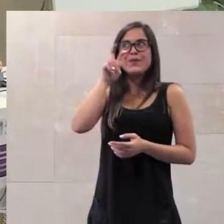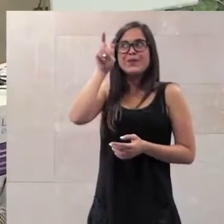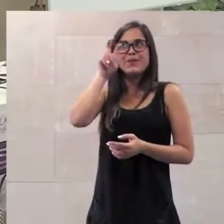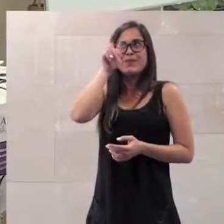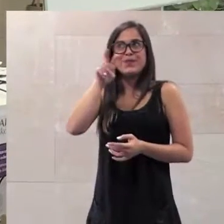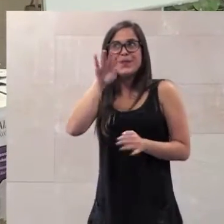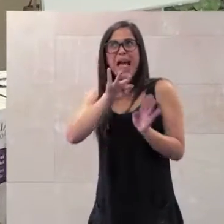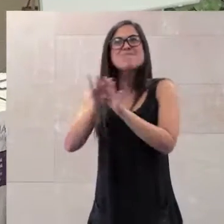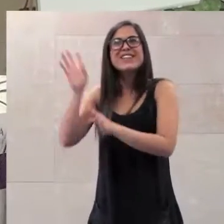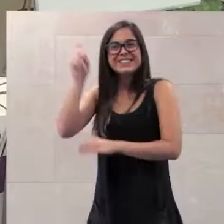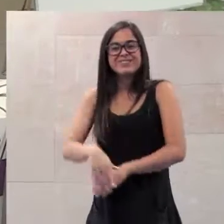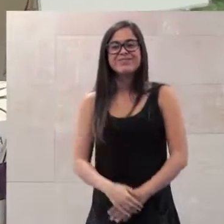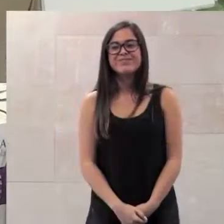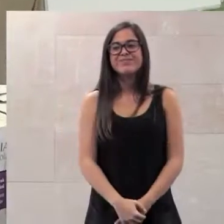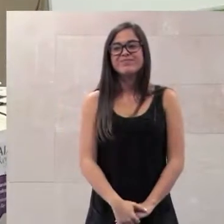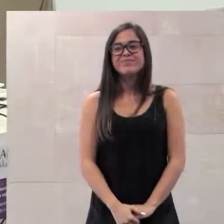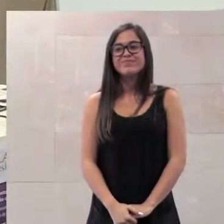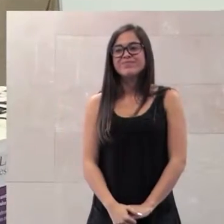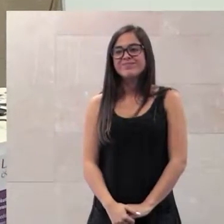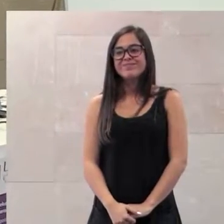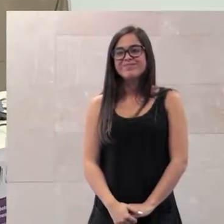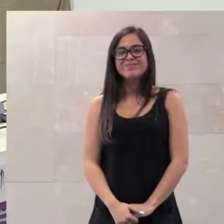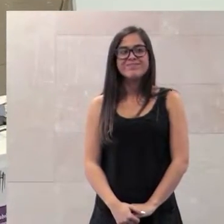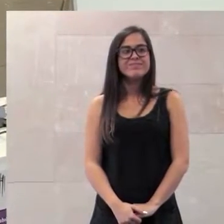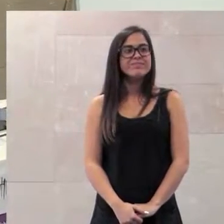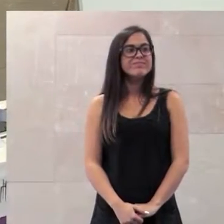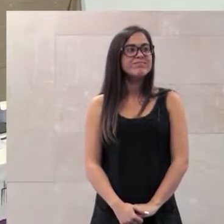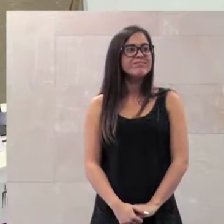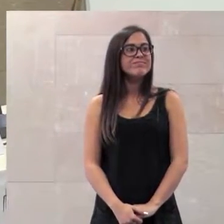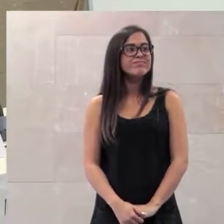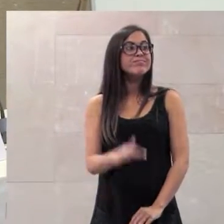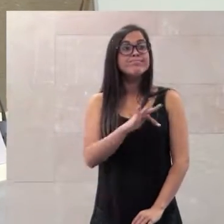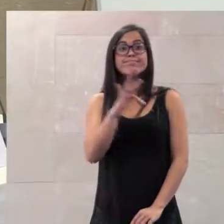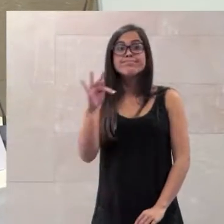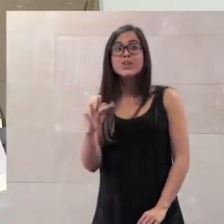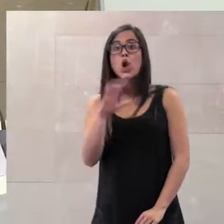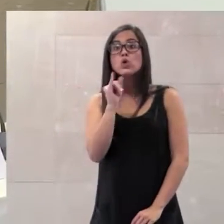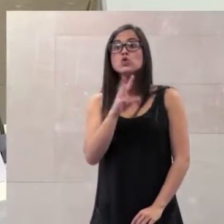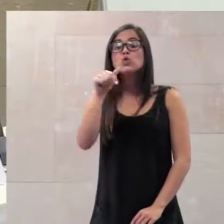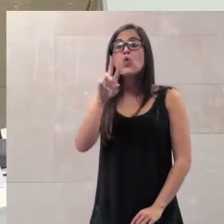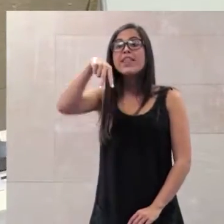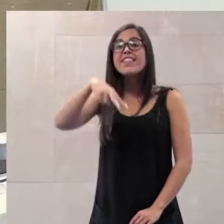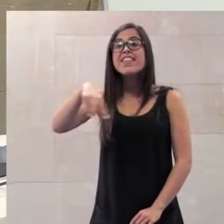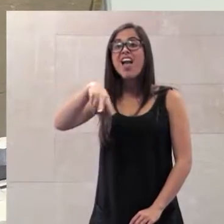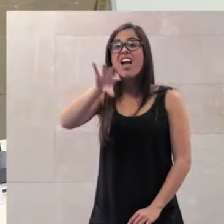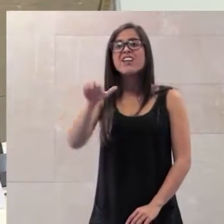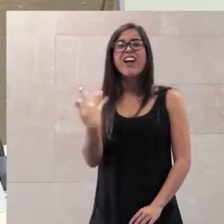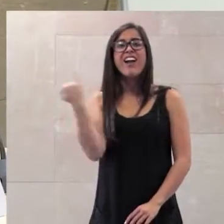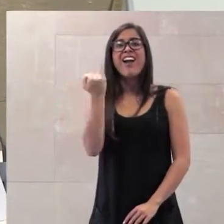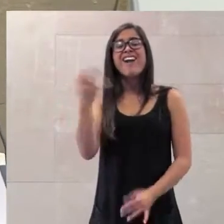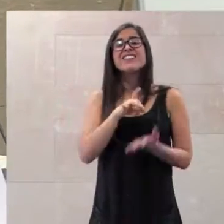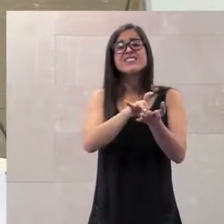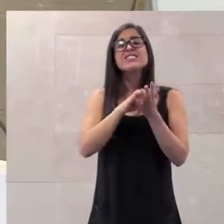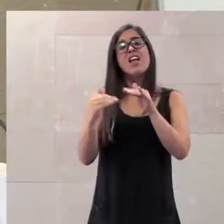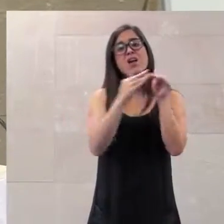que, bueno, a continuación tomará la palabra Zuriñe Elordi. Ella es la jefa del